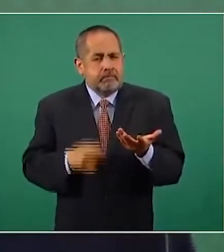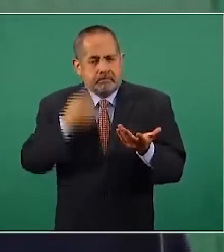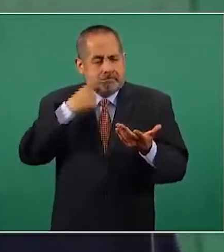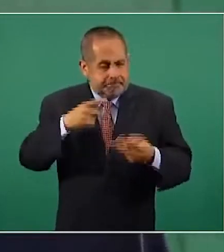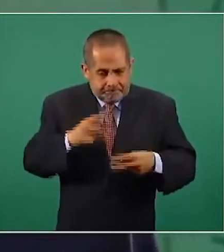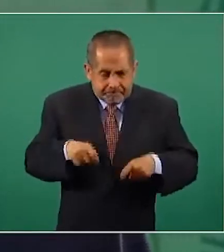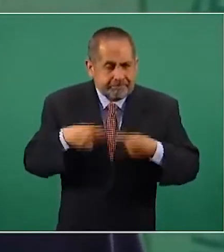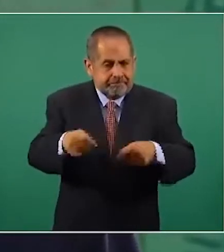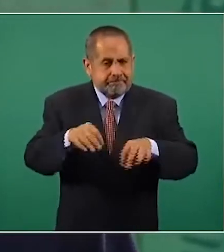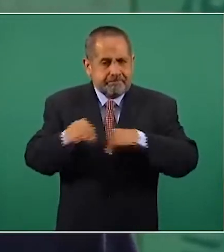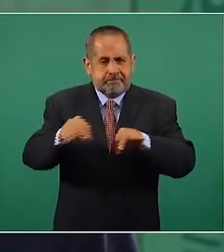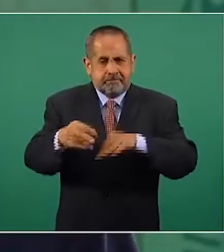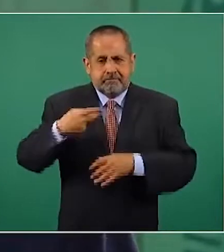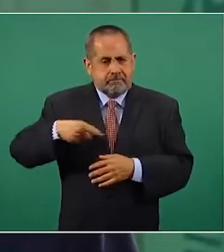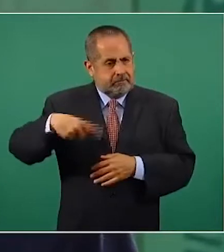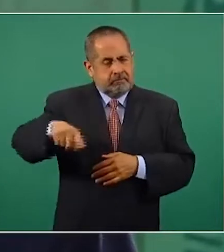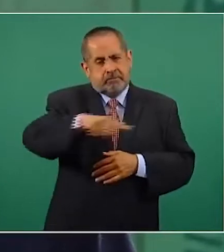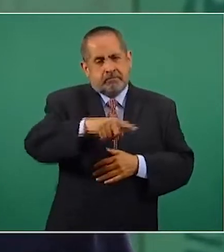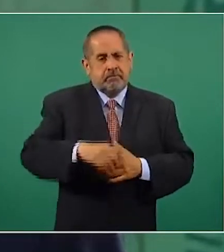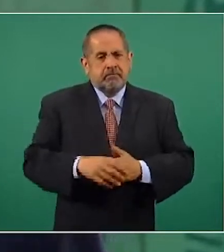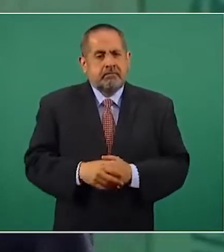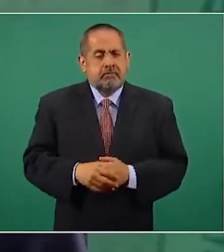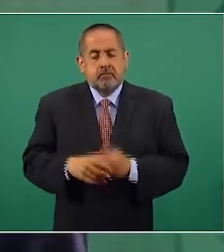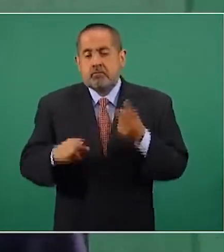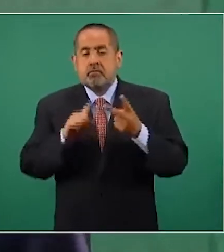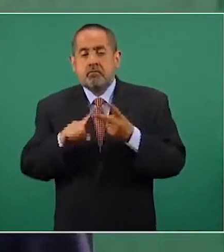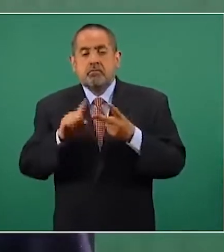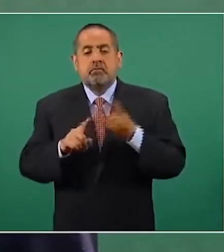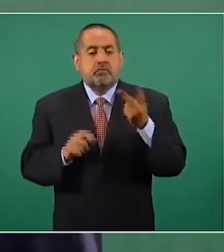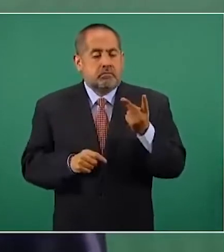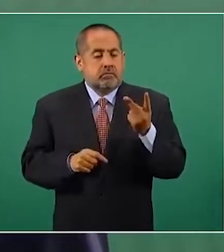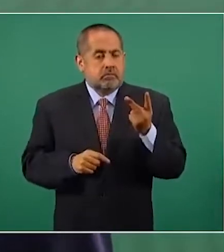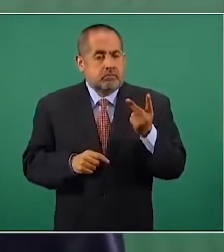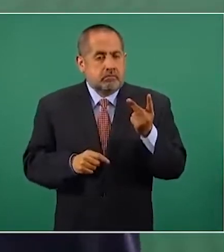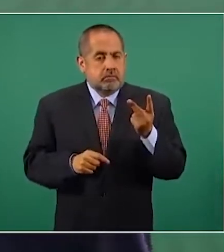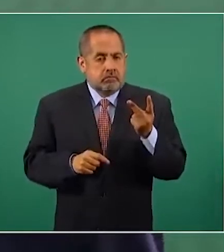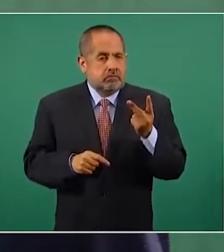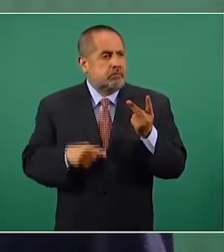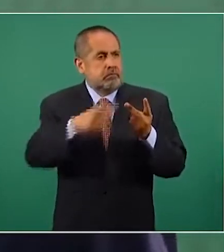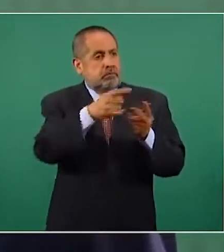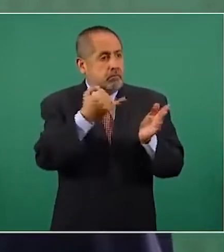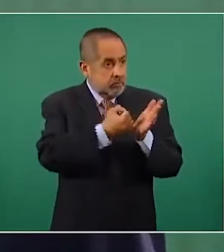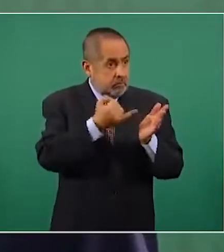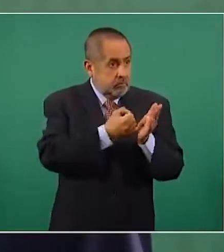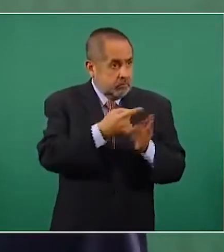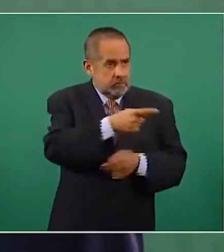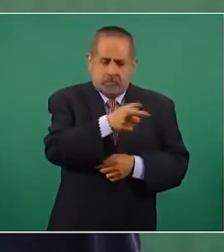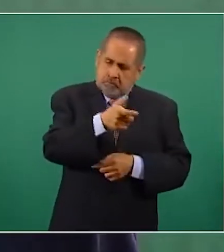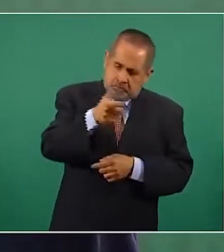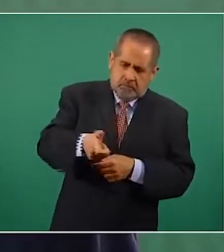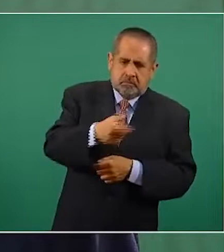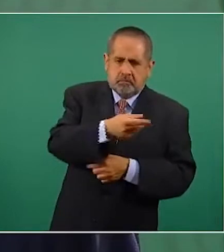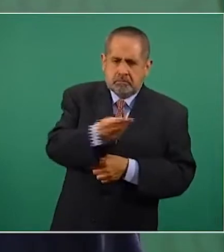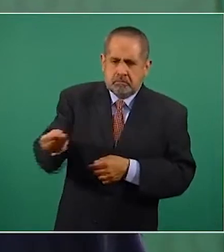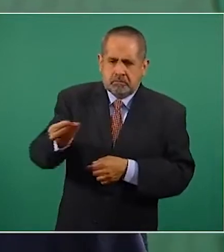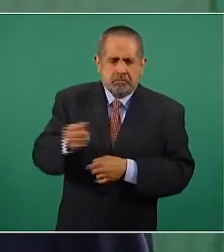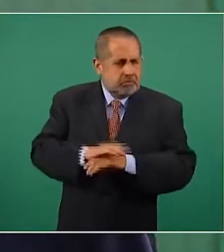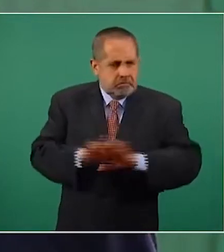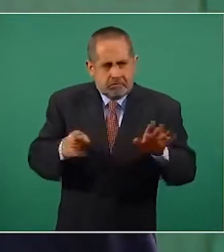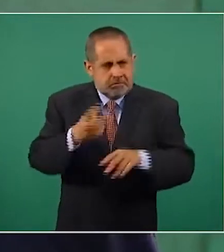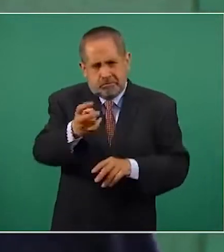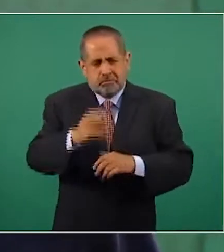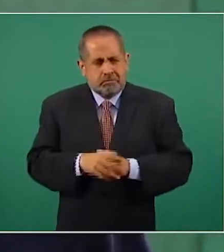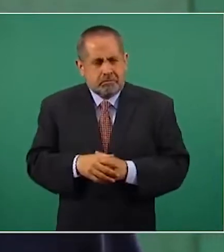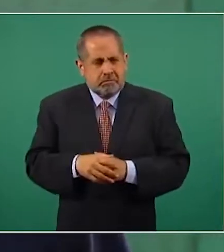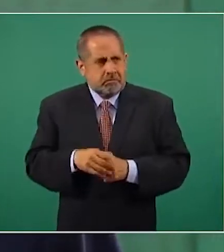se registró en el norte y noroeste del país afectando a 4.8 millones de personas debido al frente frío número 35